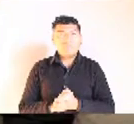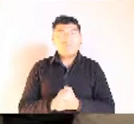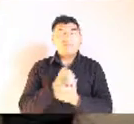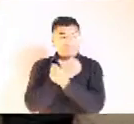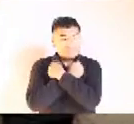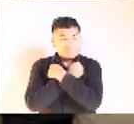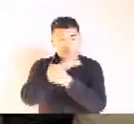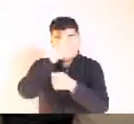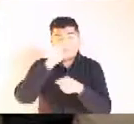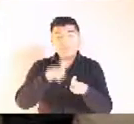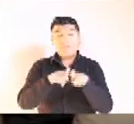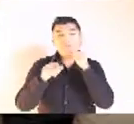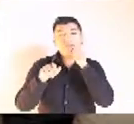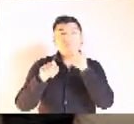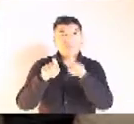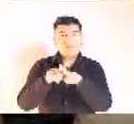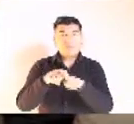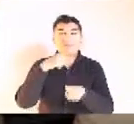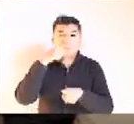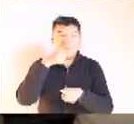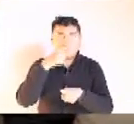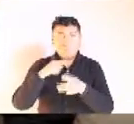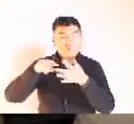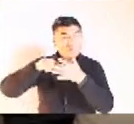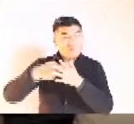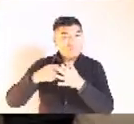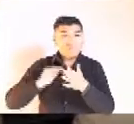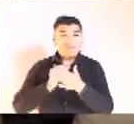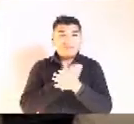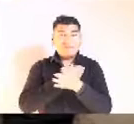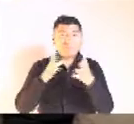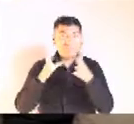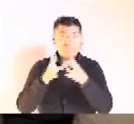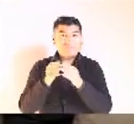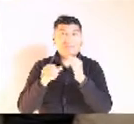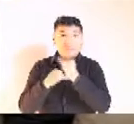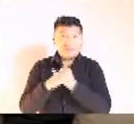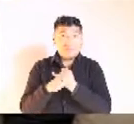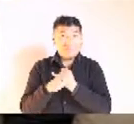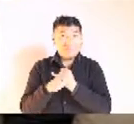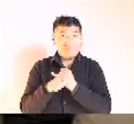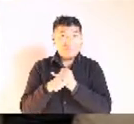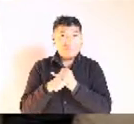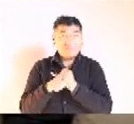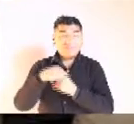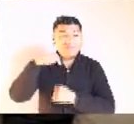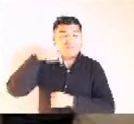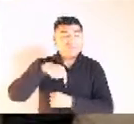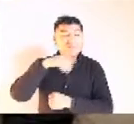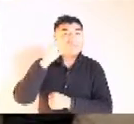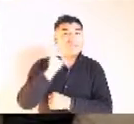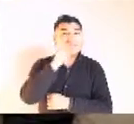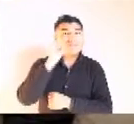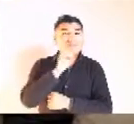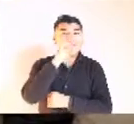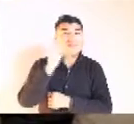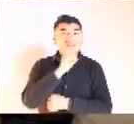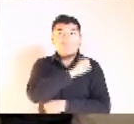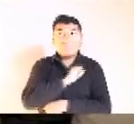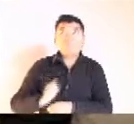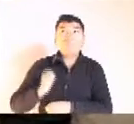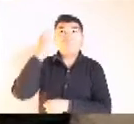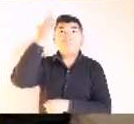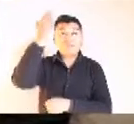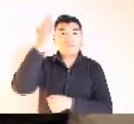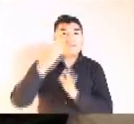Queridos hermanos, decíamos al iniciar nuestra Eucaristía que en este domingo el Señor